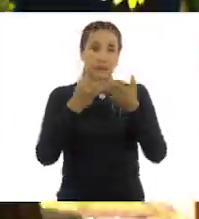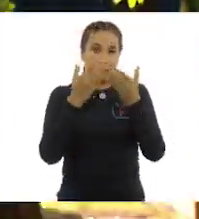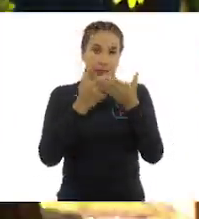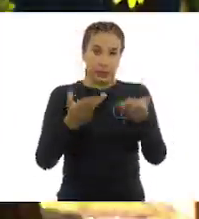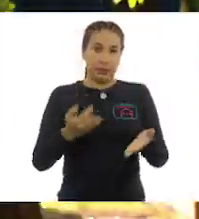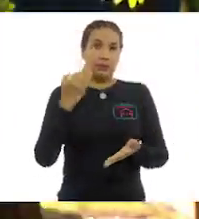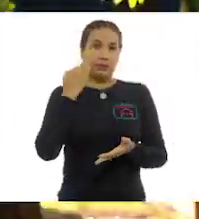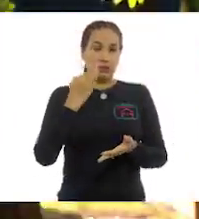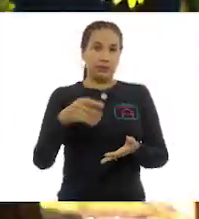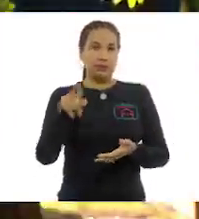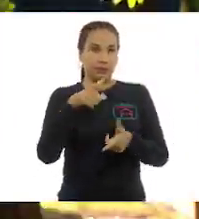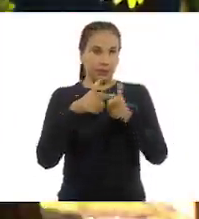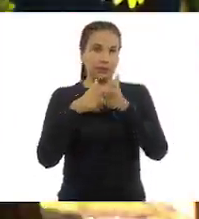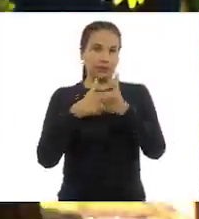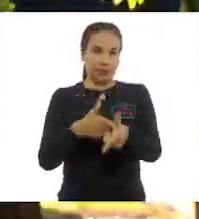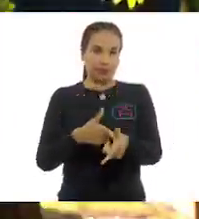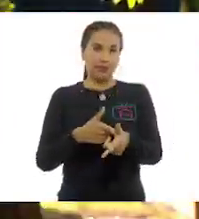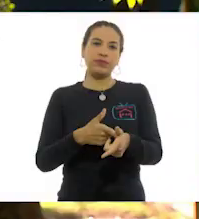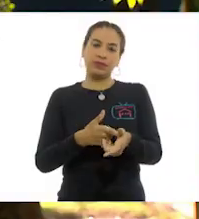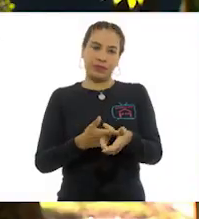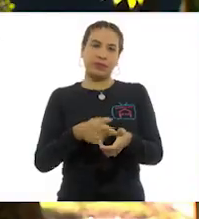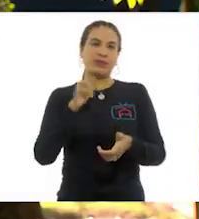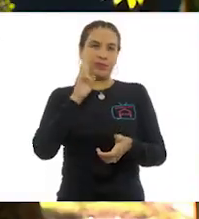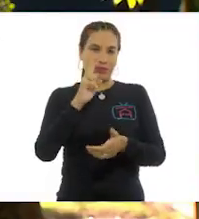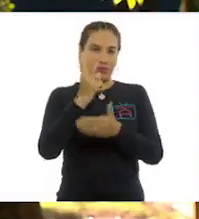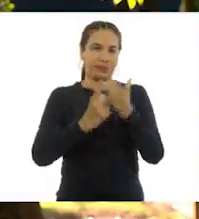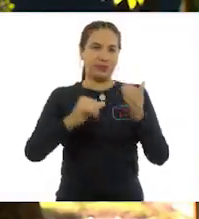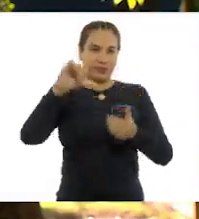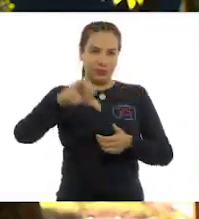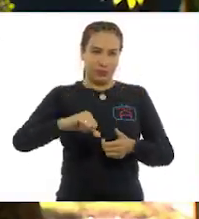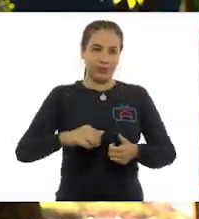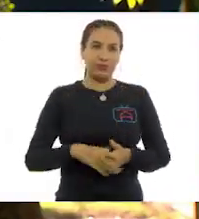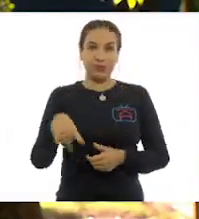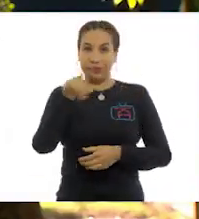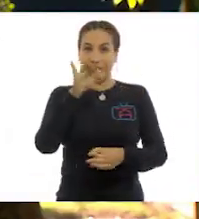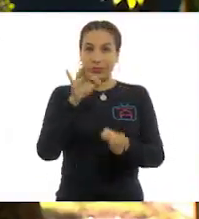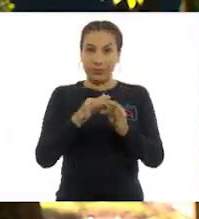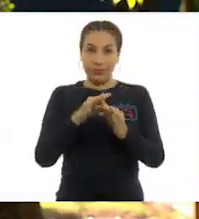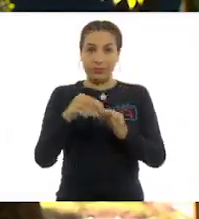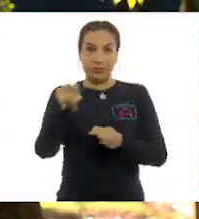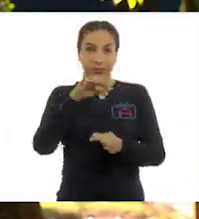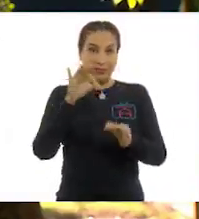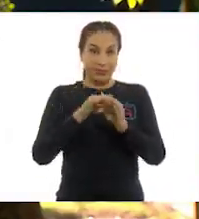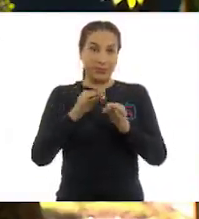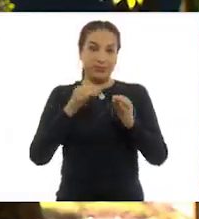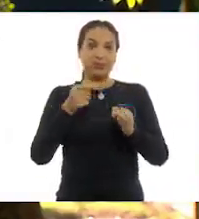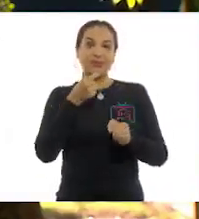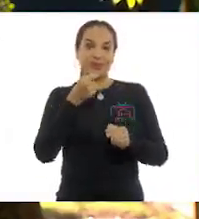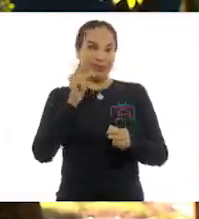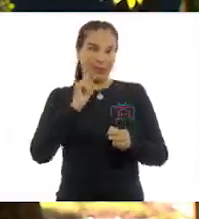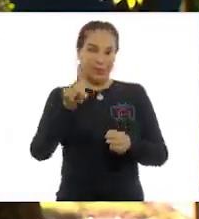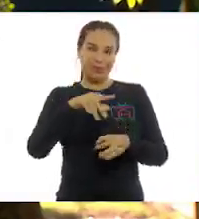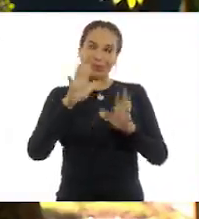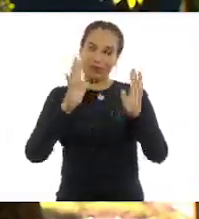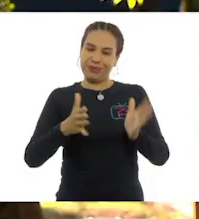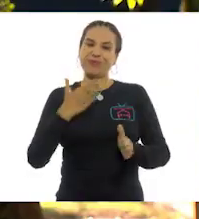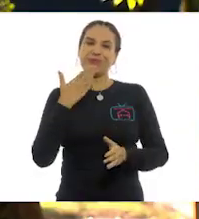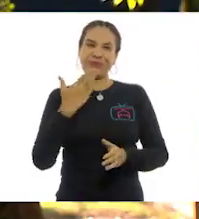es momento de seguir con el programa de hoy. ¿Listas? ¿Listos?